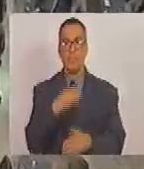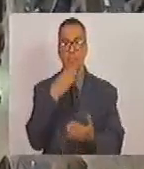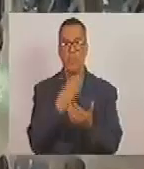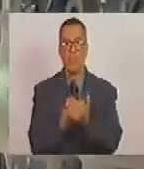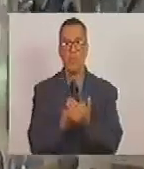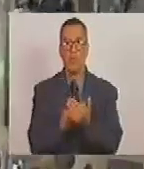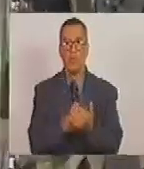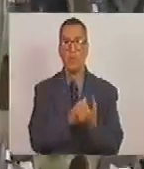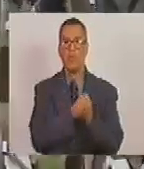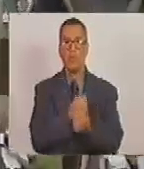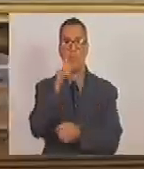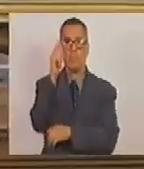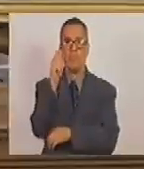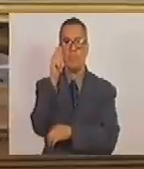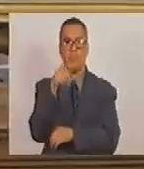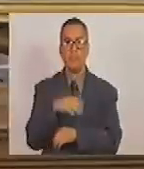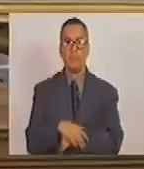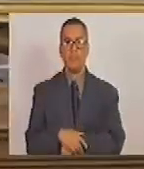Gracias, querido diputado.